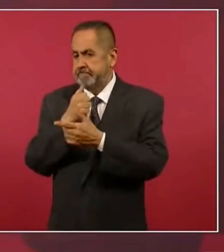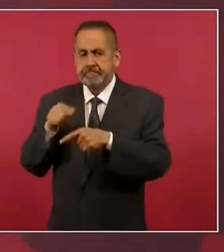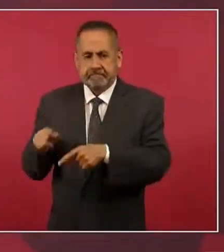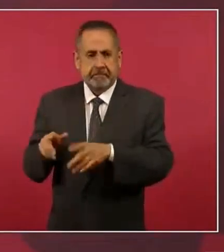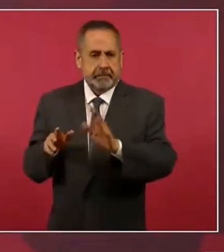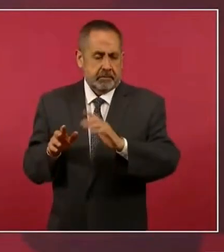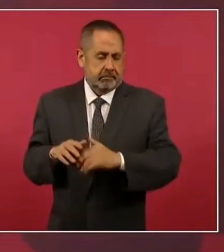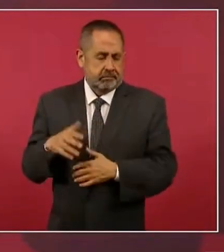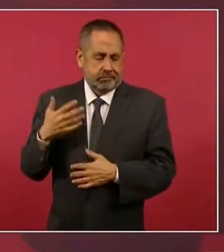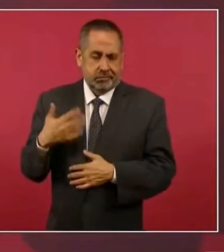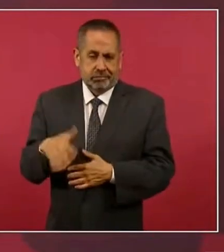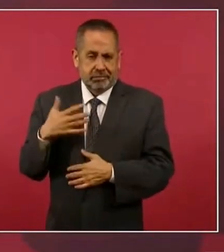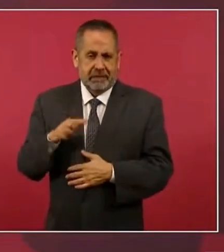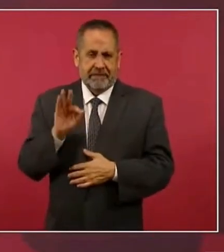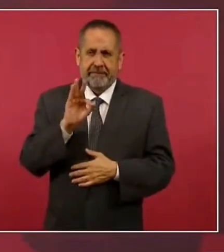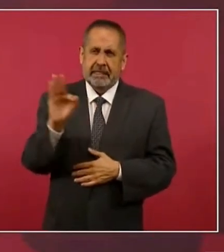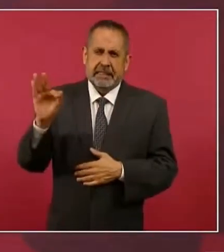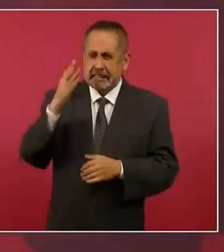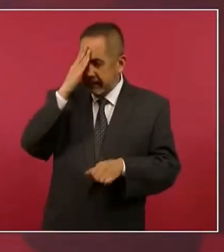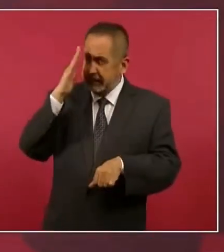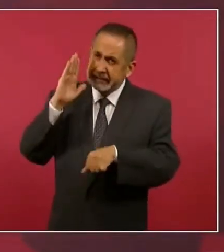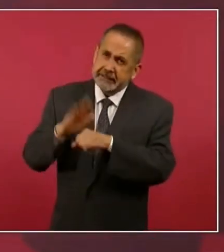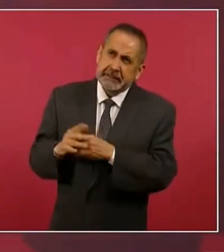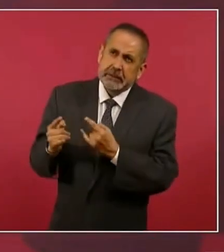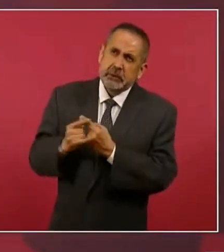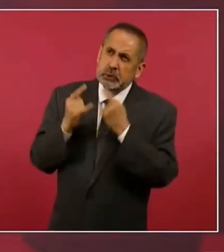Es una fecha histórica,